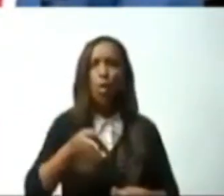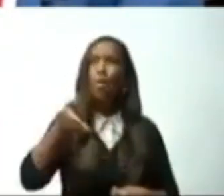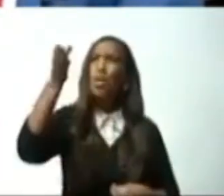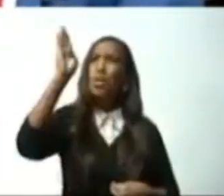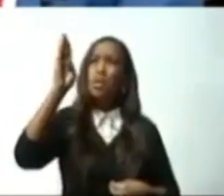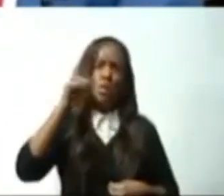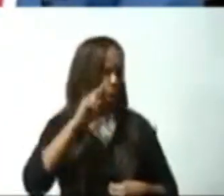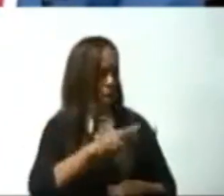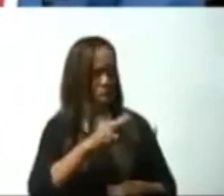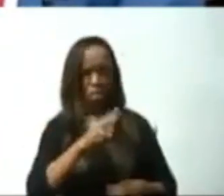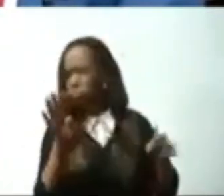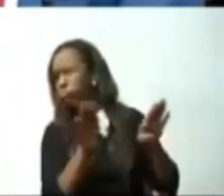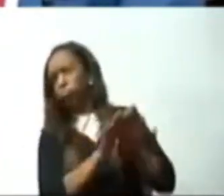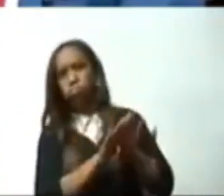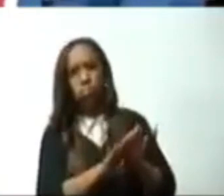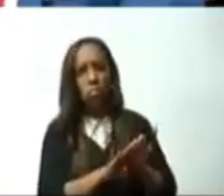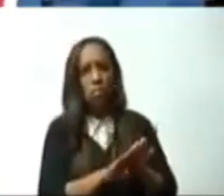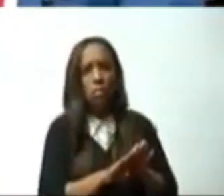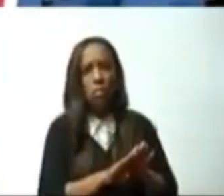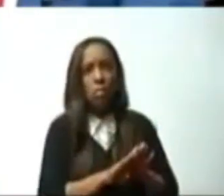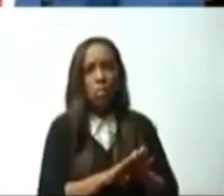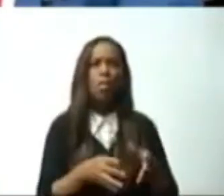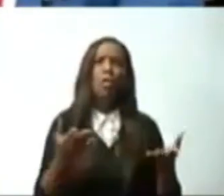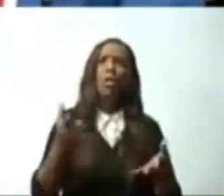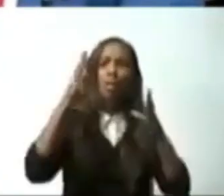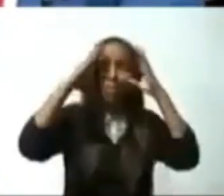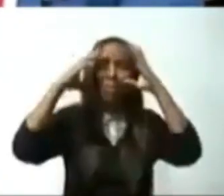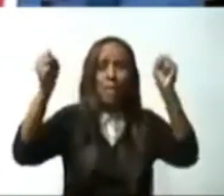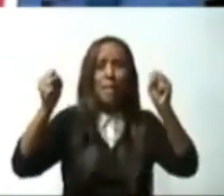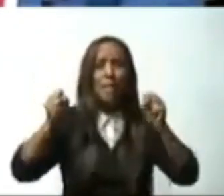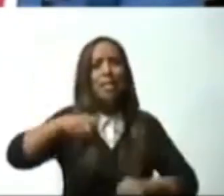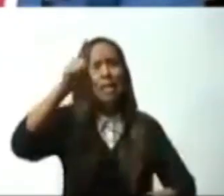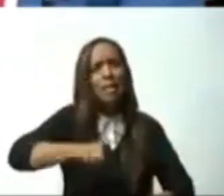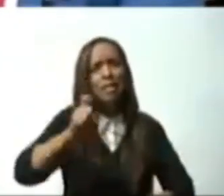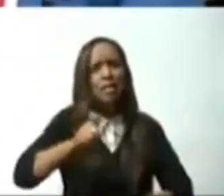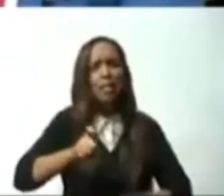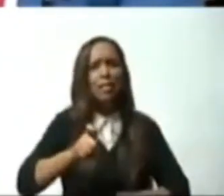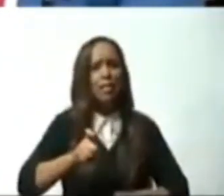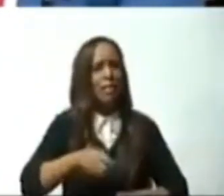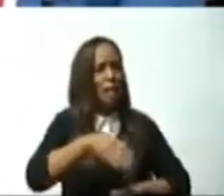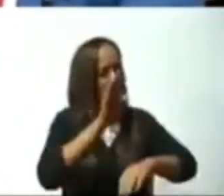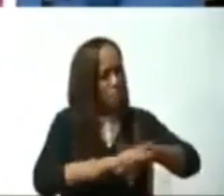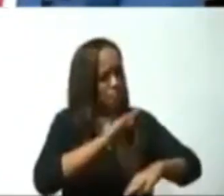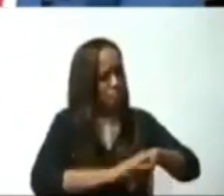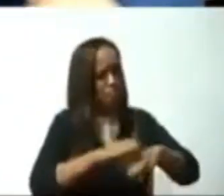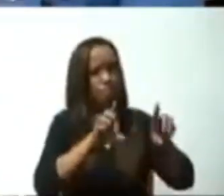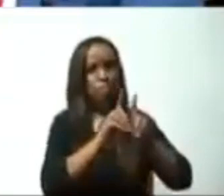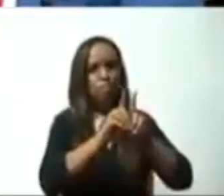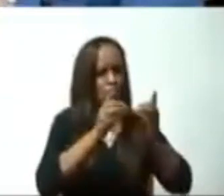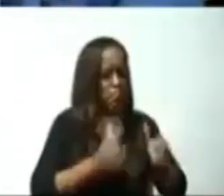el pueblo. Ojalá y que el presidente de la República someta al orden a ese director que se ha